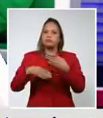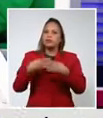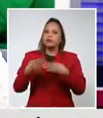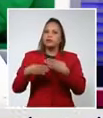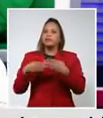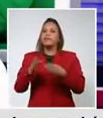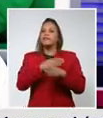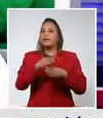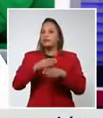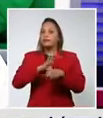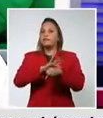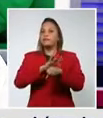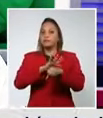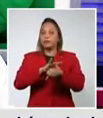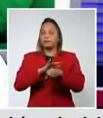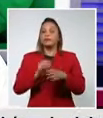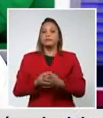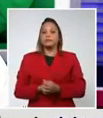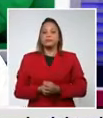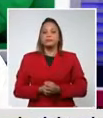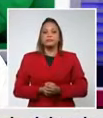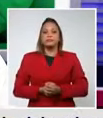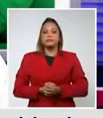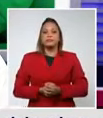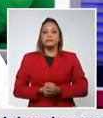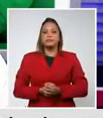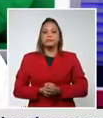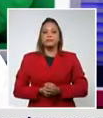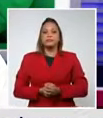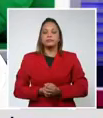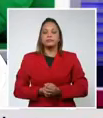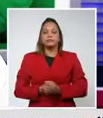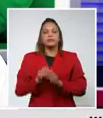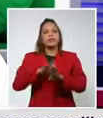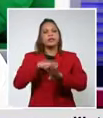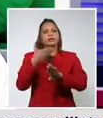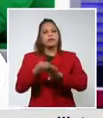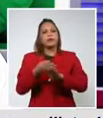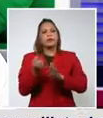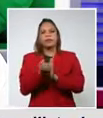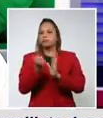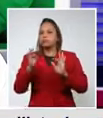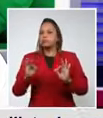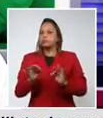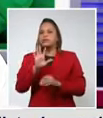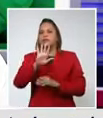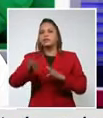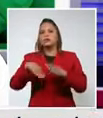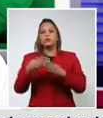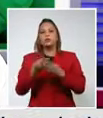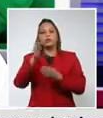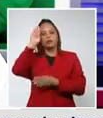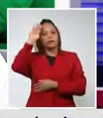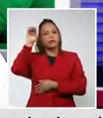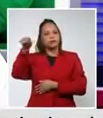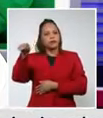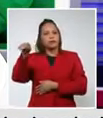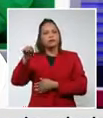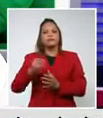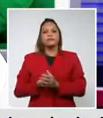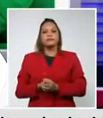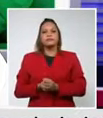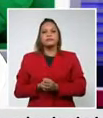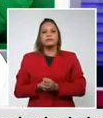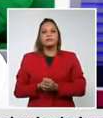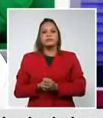comorbilidades. Y después de diagnosticada, estuvo durante 5 días ingresada, todos en